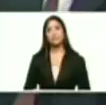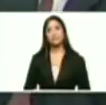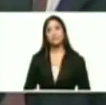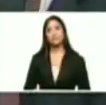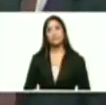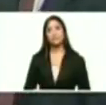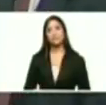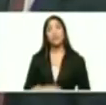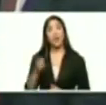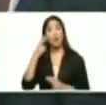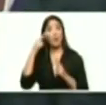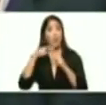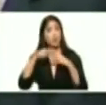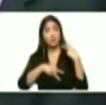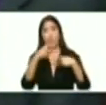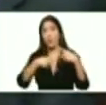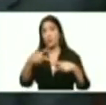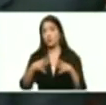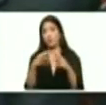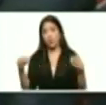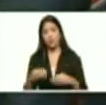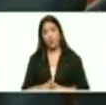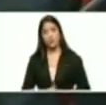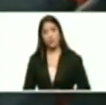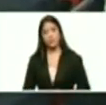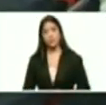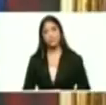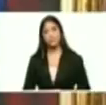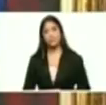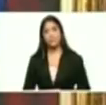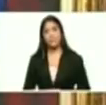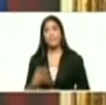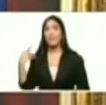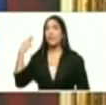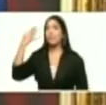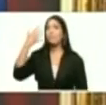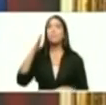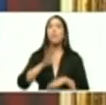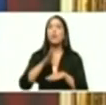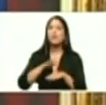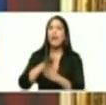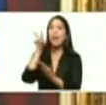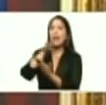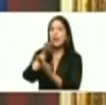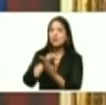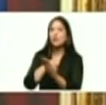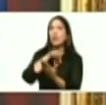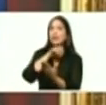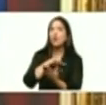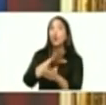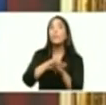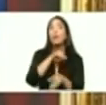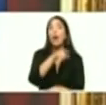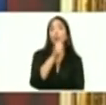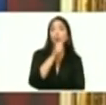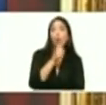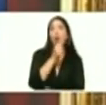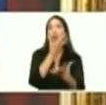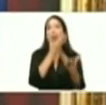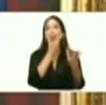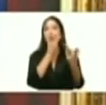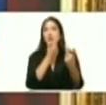Jorge conoce, estos procesos, por la historia, leída, y contada, por sus abuelos, su madre,